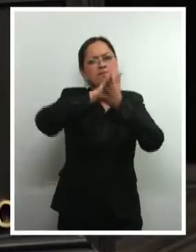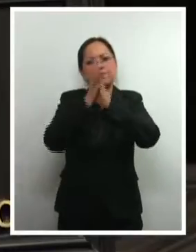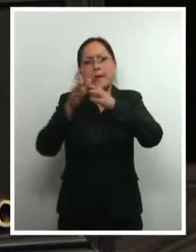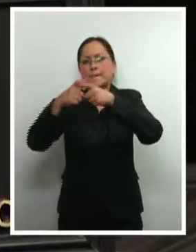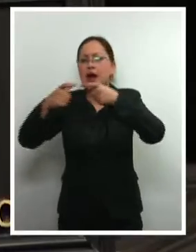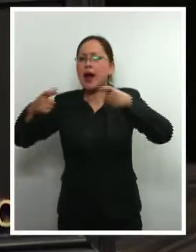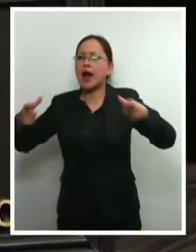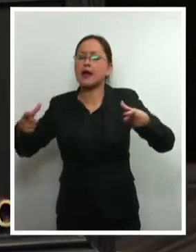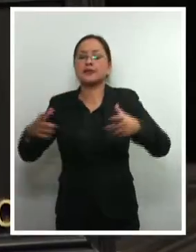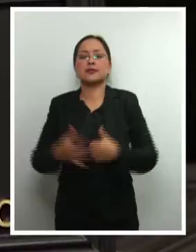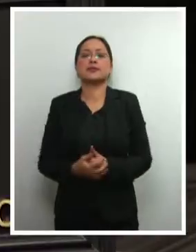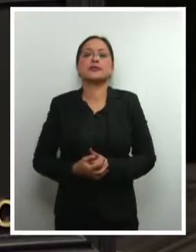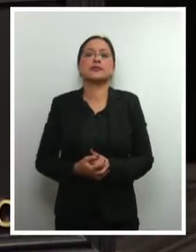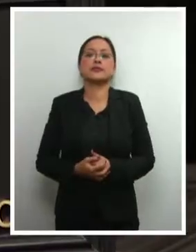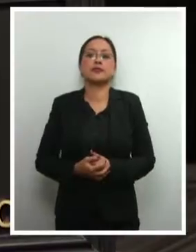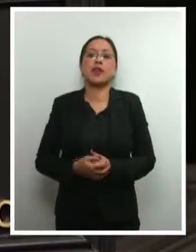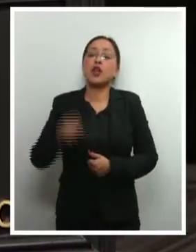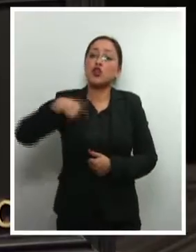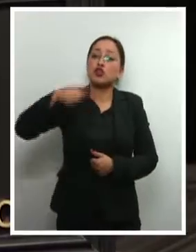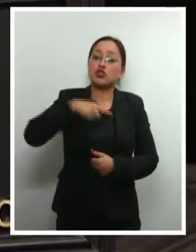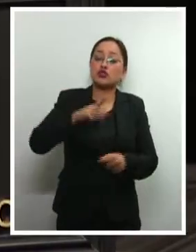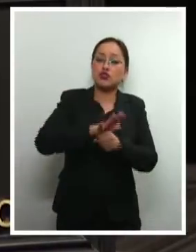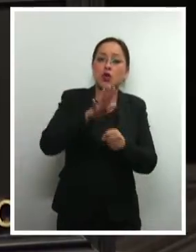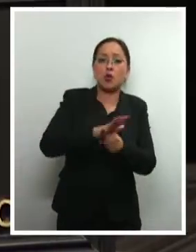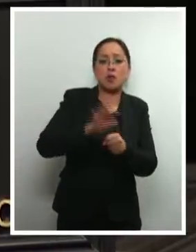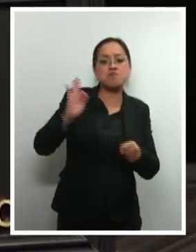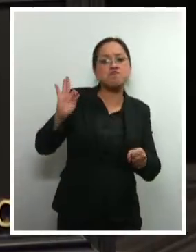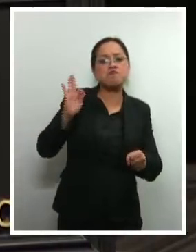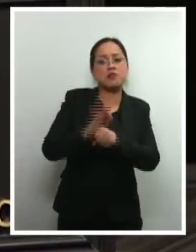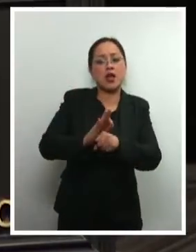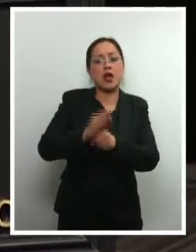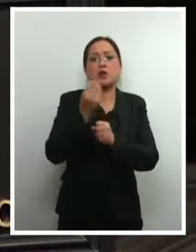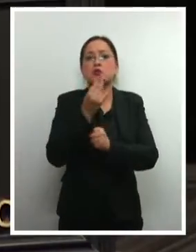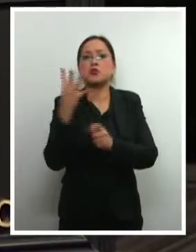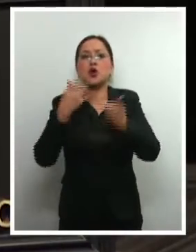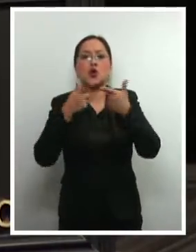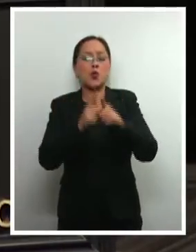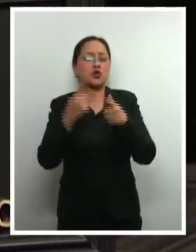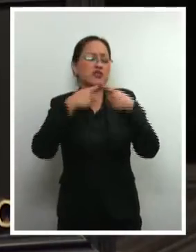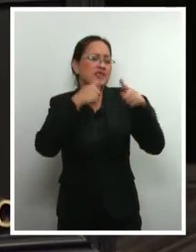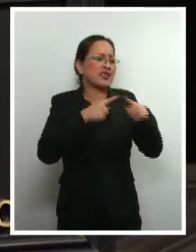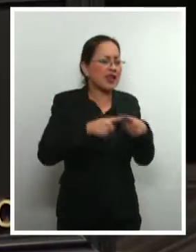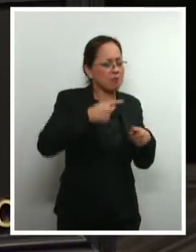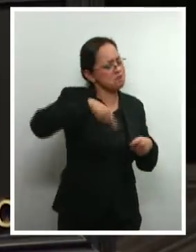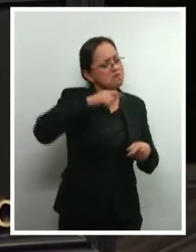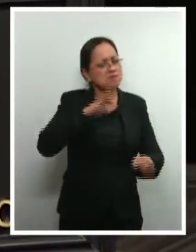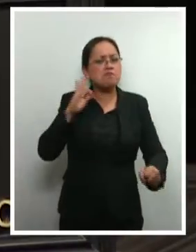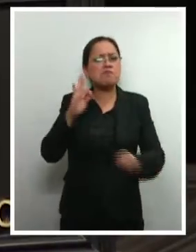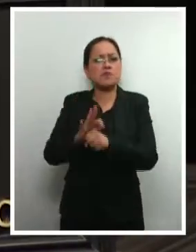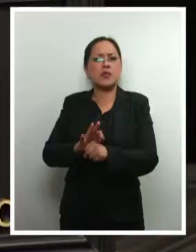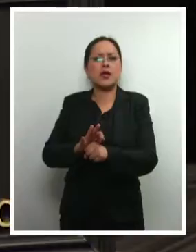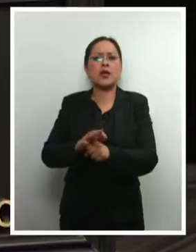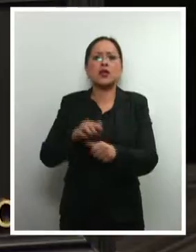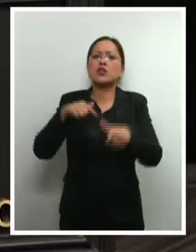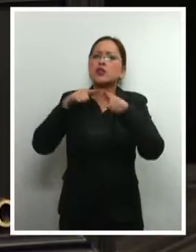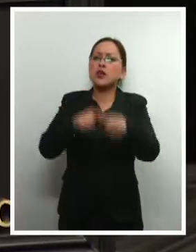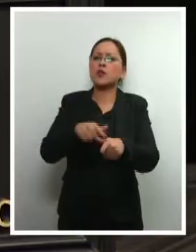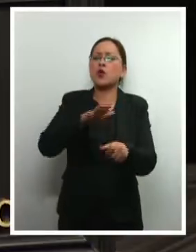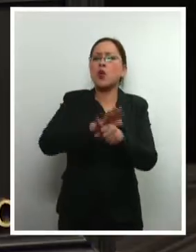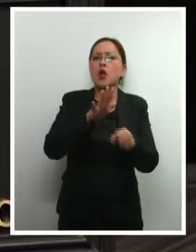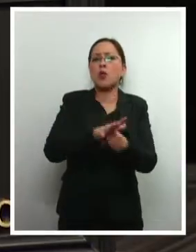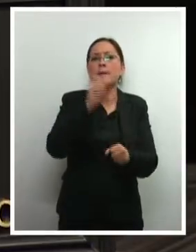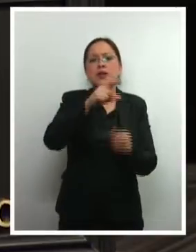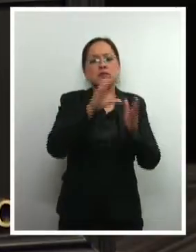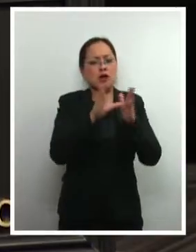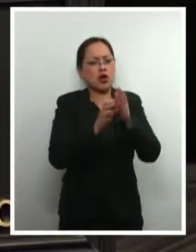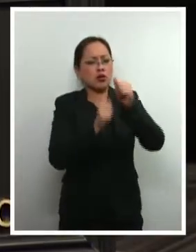Que nosotros resguardaremos la pluralidad, pero seguiremos respondiendo al mandato